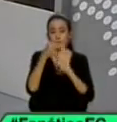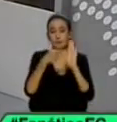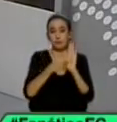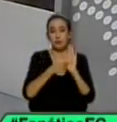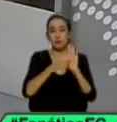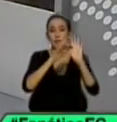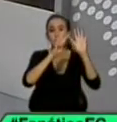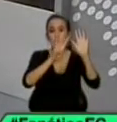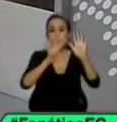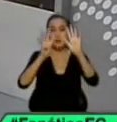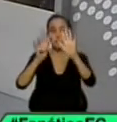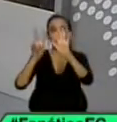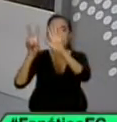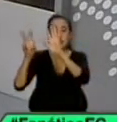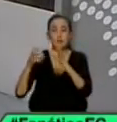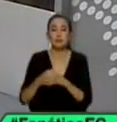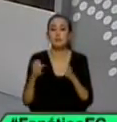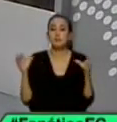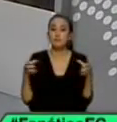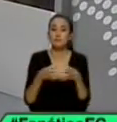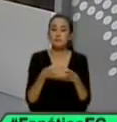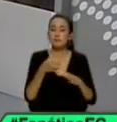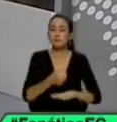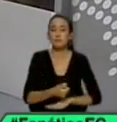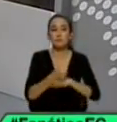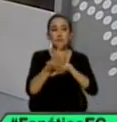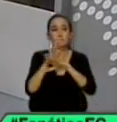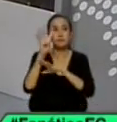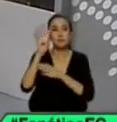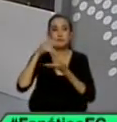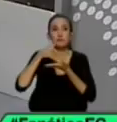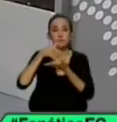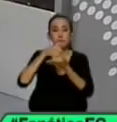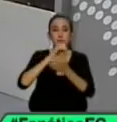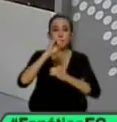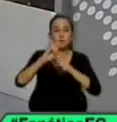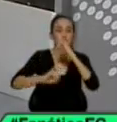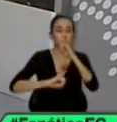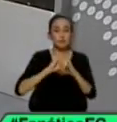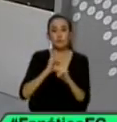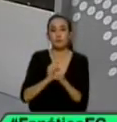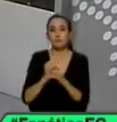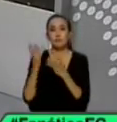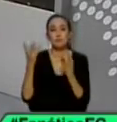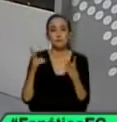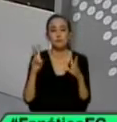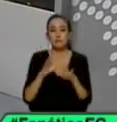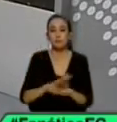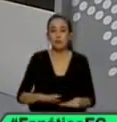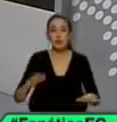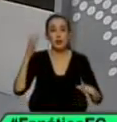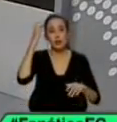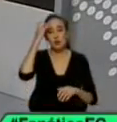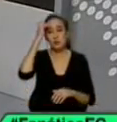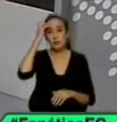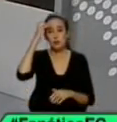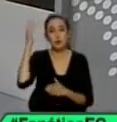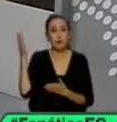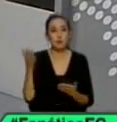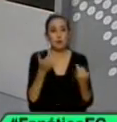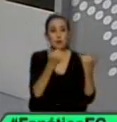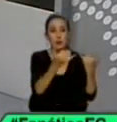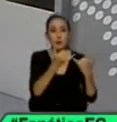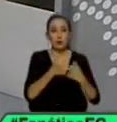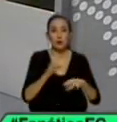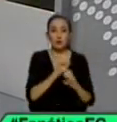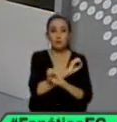1997, en donde han logrado 6 títulos nacionales, además de los 4 torneos internacionales. Y hay hermetismo y hay preocupación porque hasta el momento no